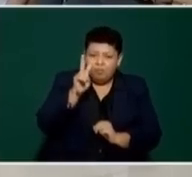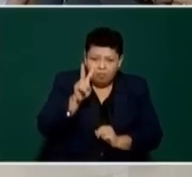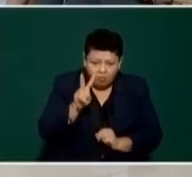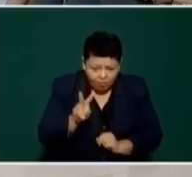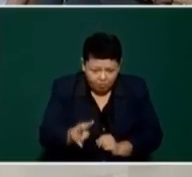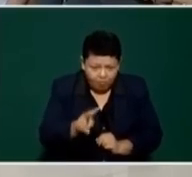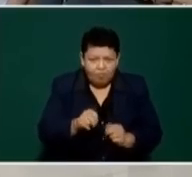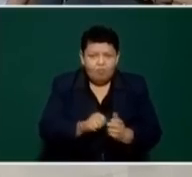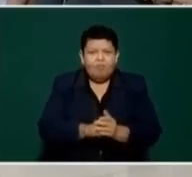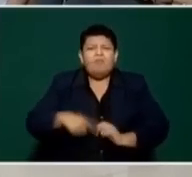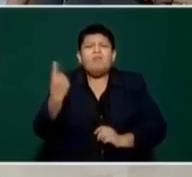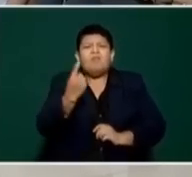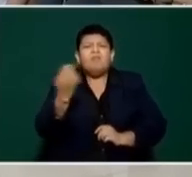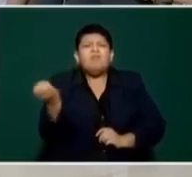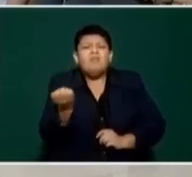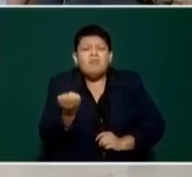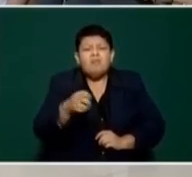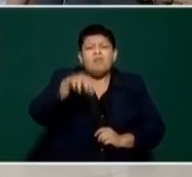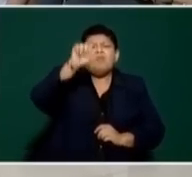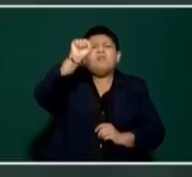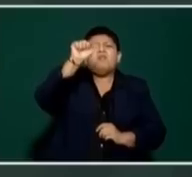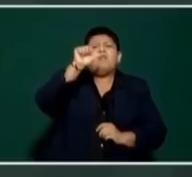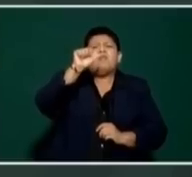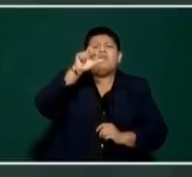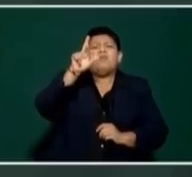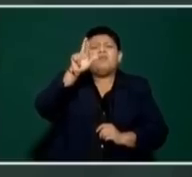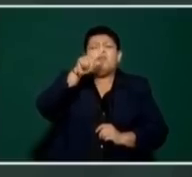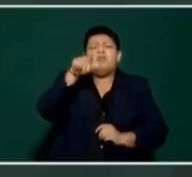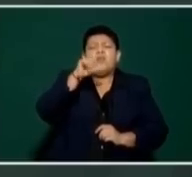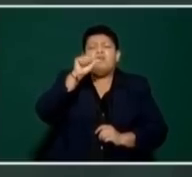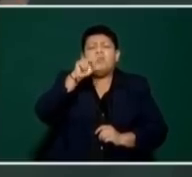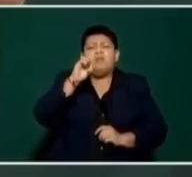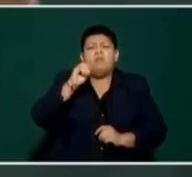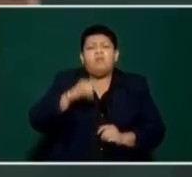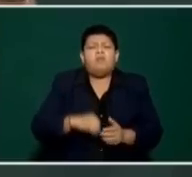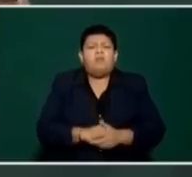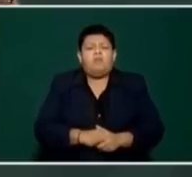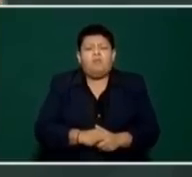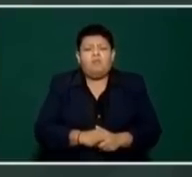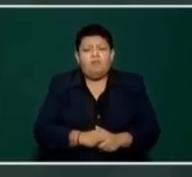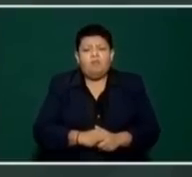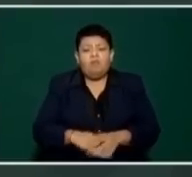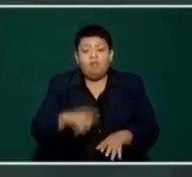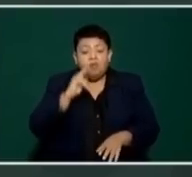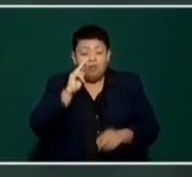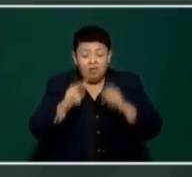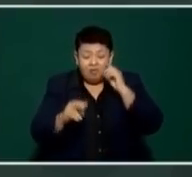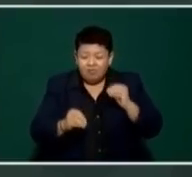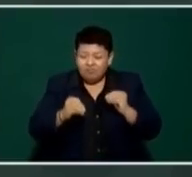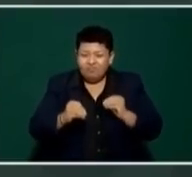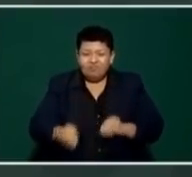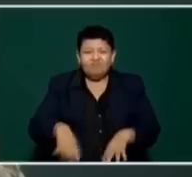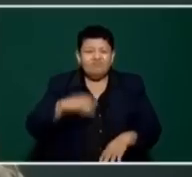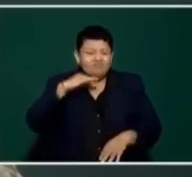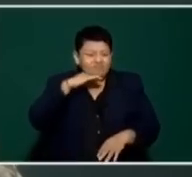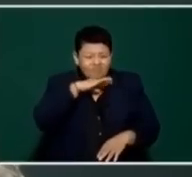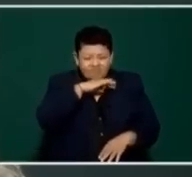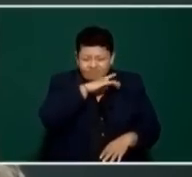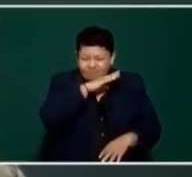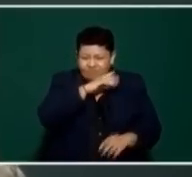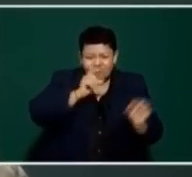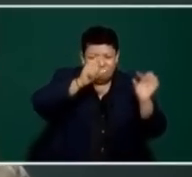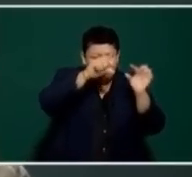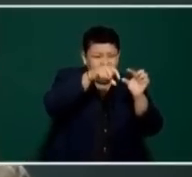sobre qué hacer con el sargazo. Hoy en día ya tenemos varios, digamos, tiraderos aquí en sobre toda la